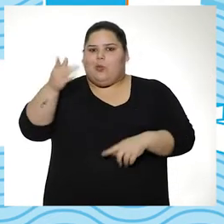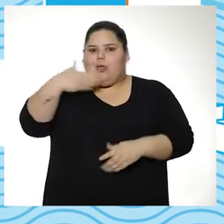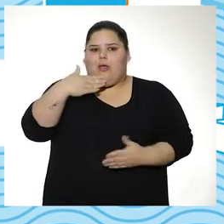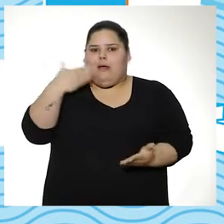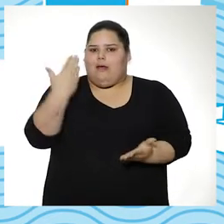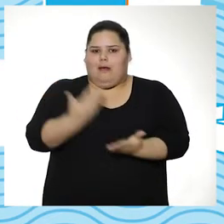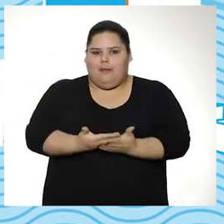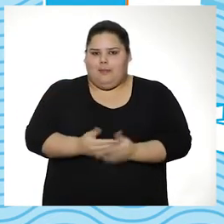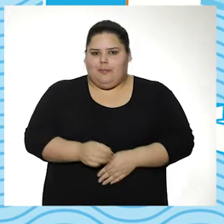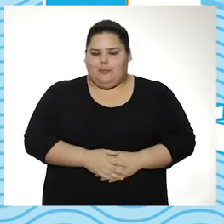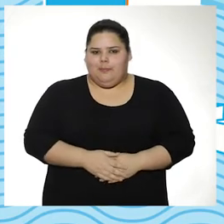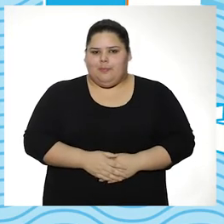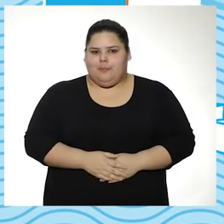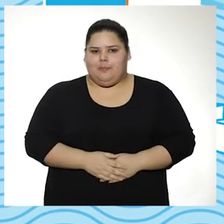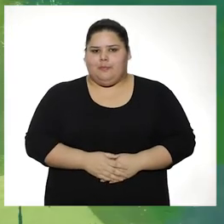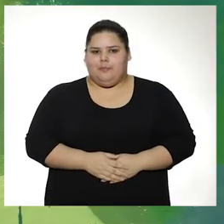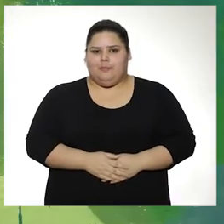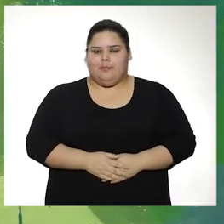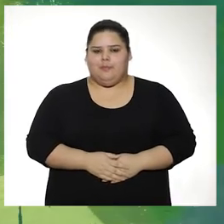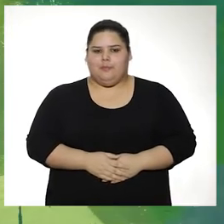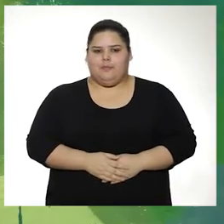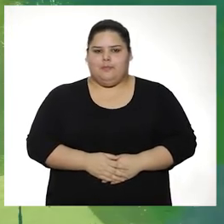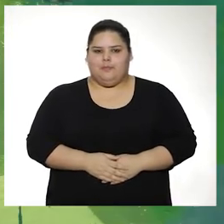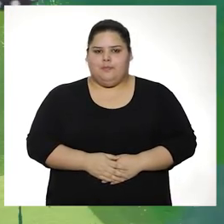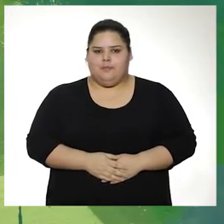quedar impactados.